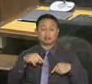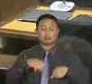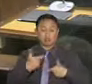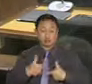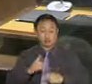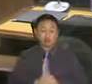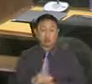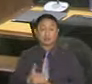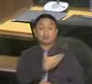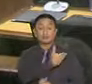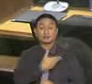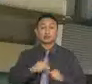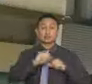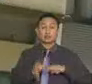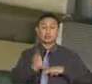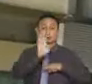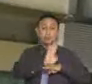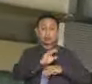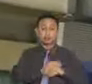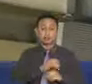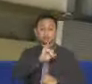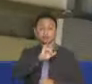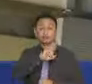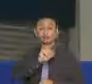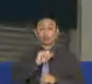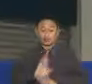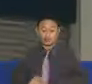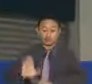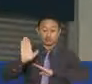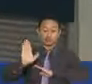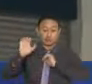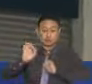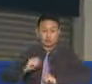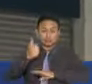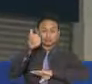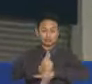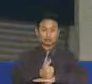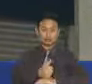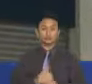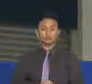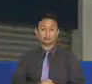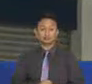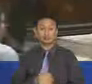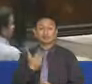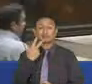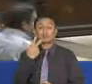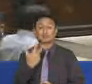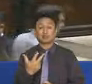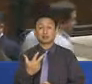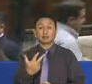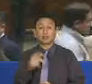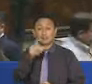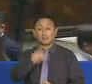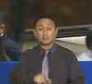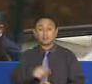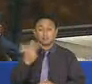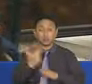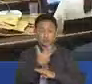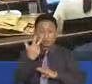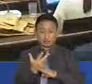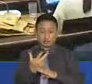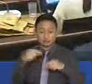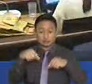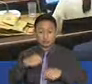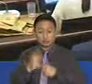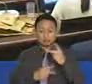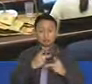el juramento tomado por el presidente legislativo Iván saquicela fue posicionada con esta son tres los ya los intentos por llevar a